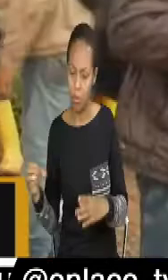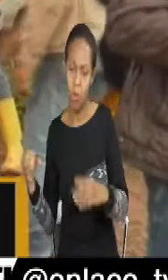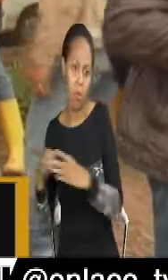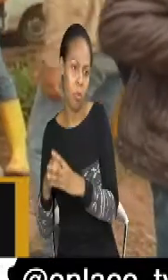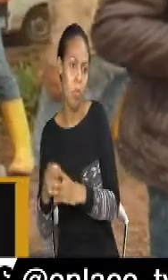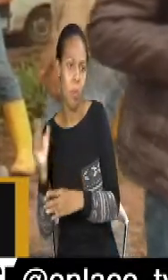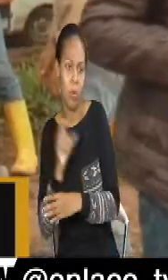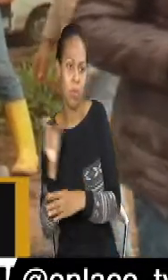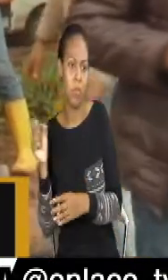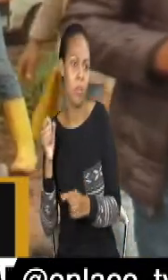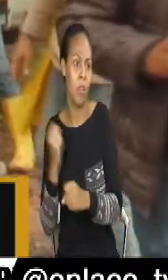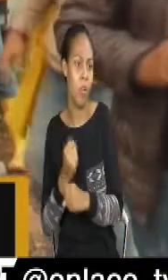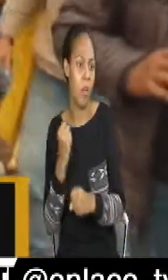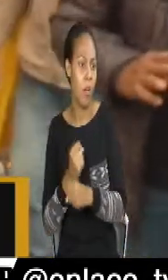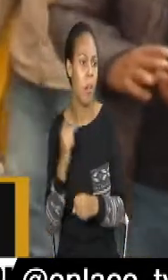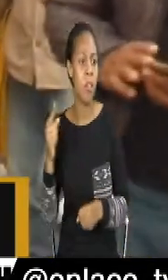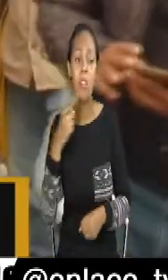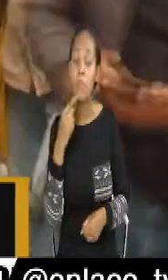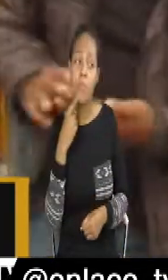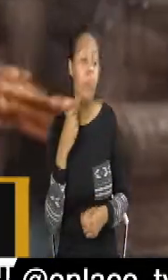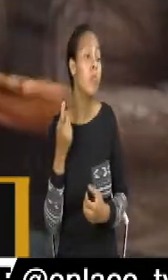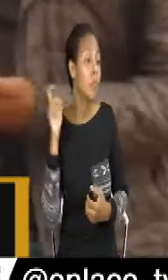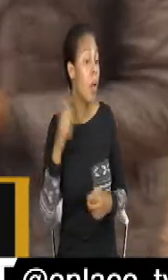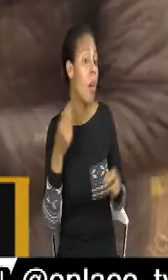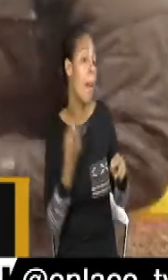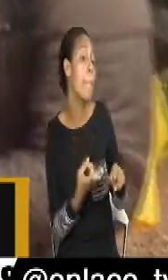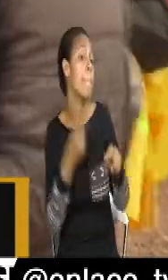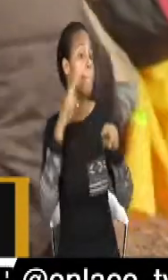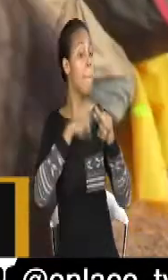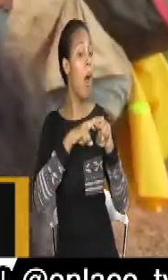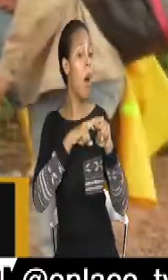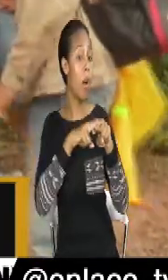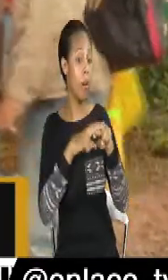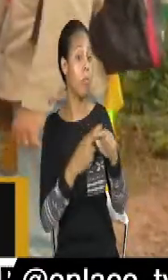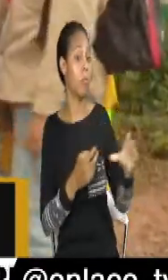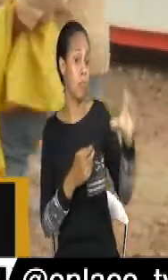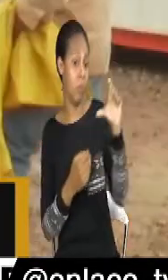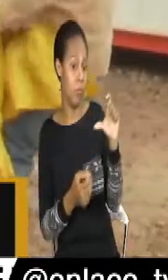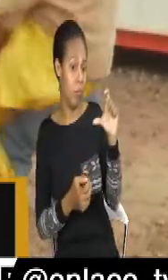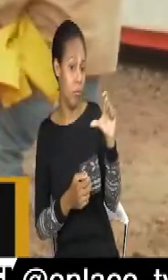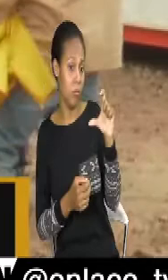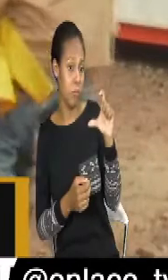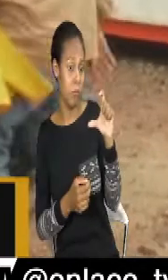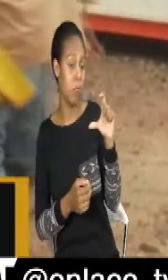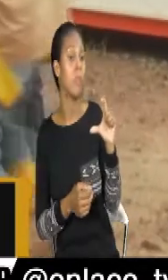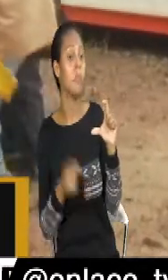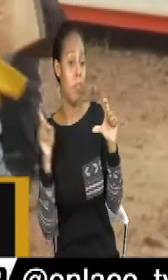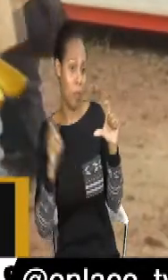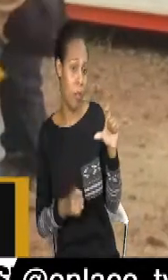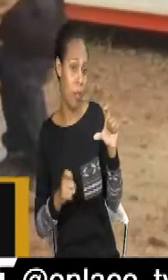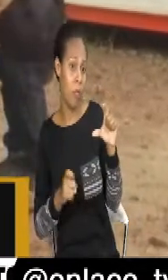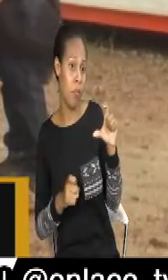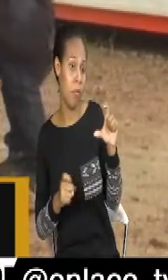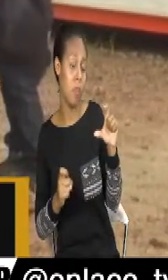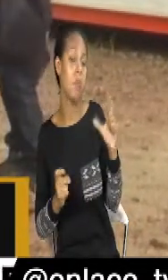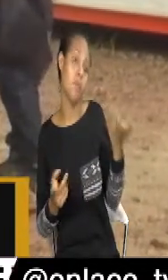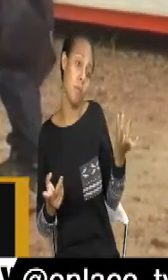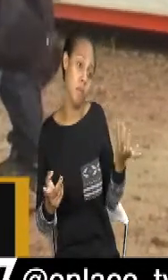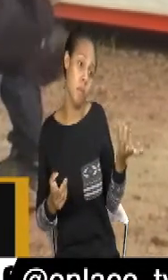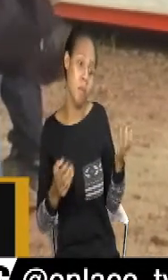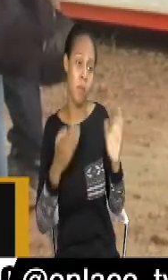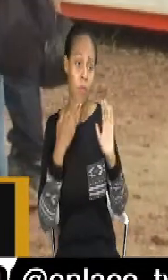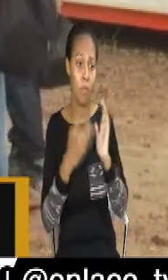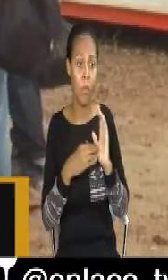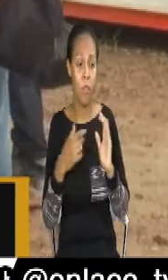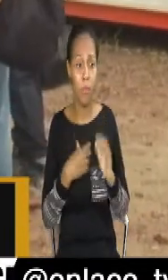solicitando incremento en sus condiciones laborales. Ellos solicitaban, entre otros, pues que se les reconocieran los días dejados de